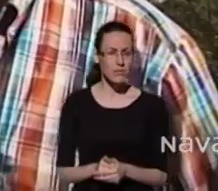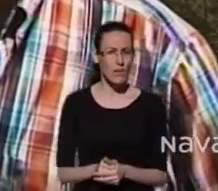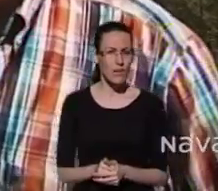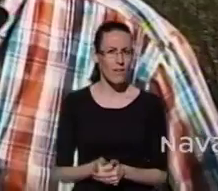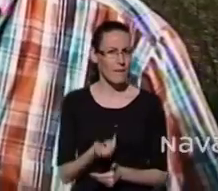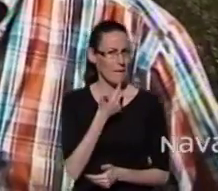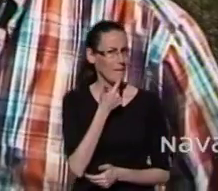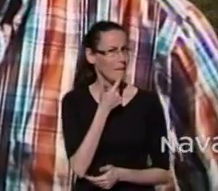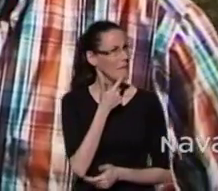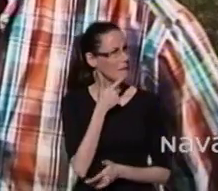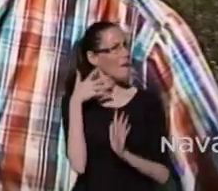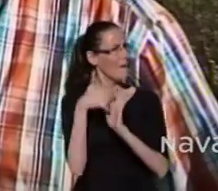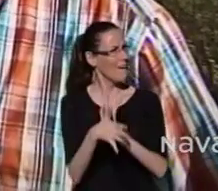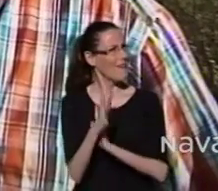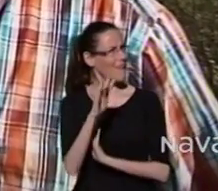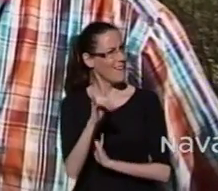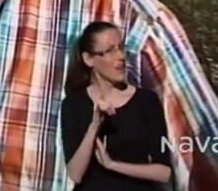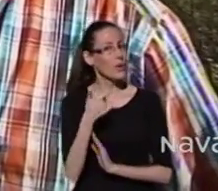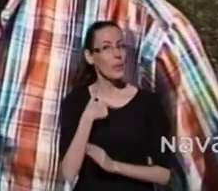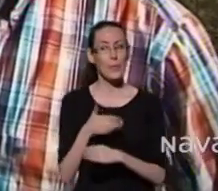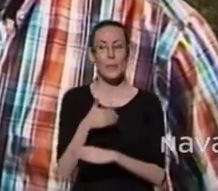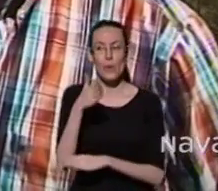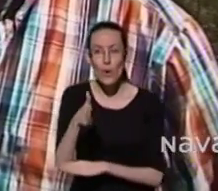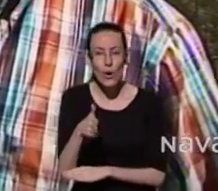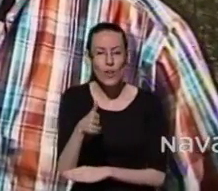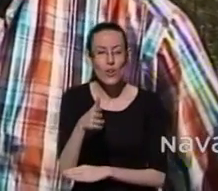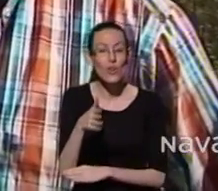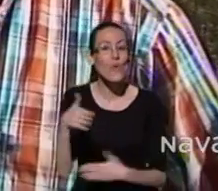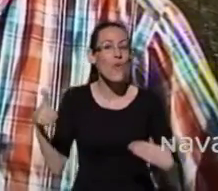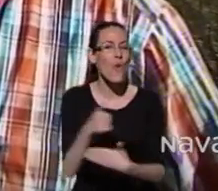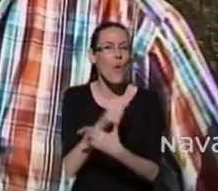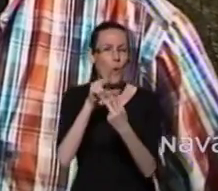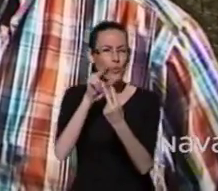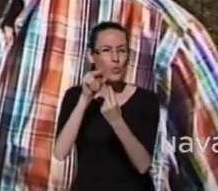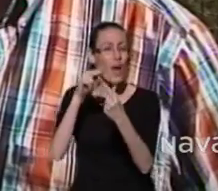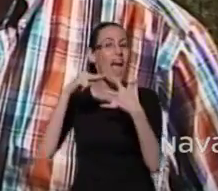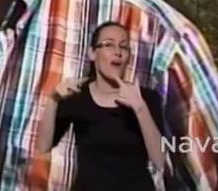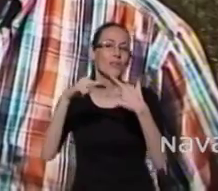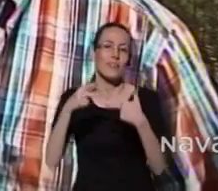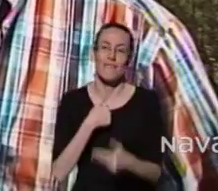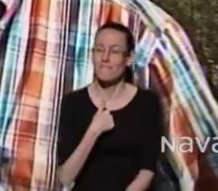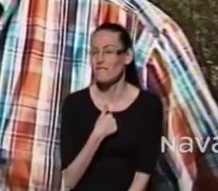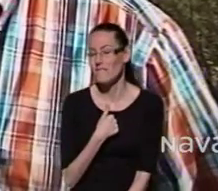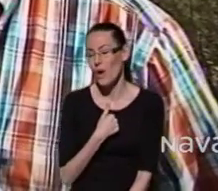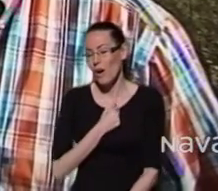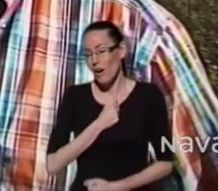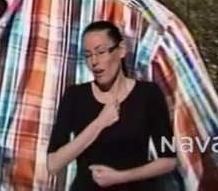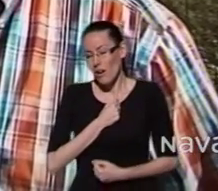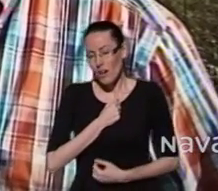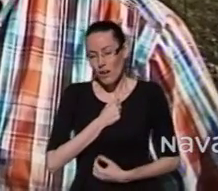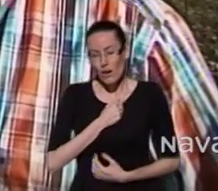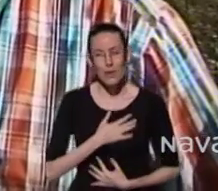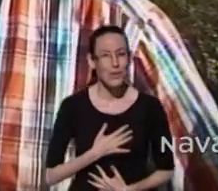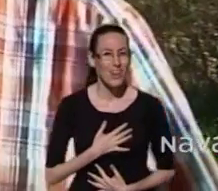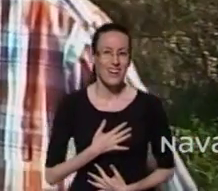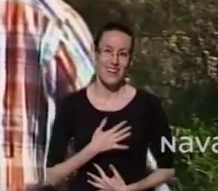esto quiere decir algo. Entré allí adentro y todos hablando en vasco y... Entonces sí, seguro que